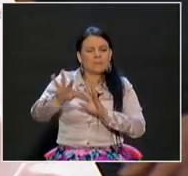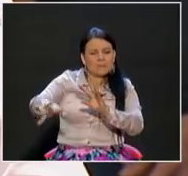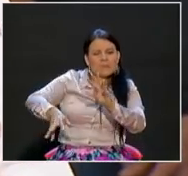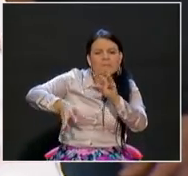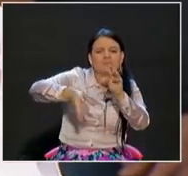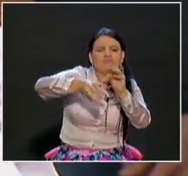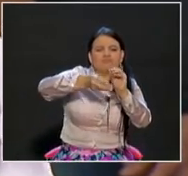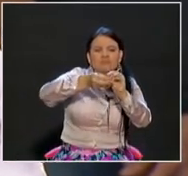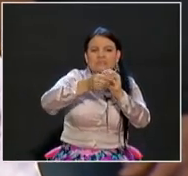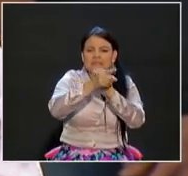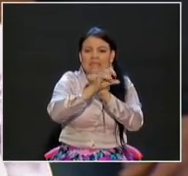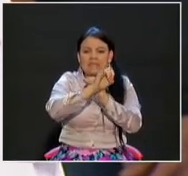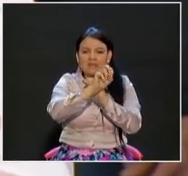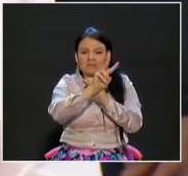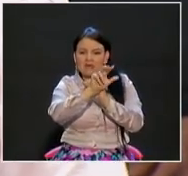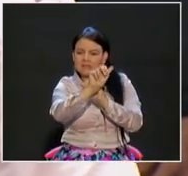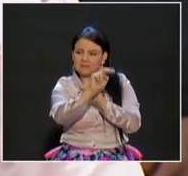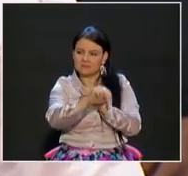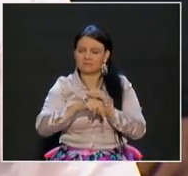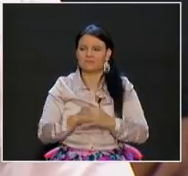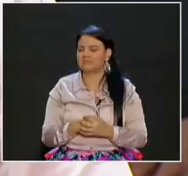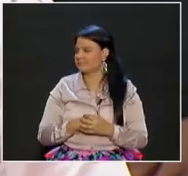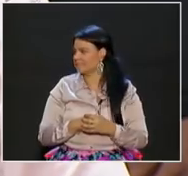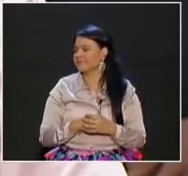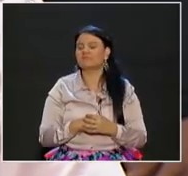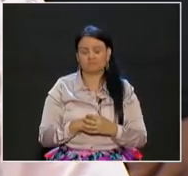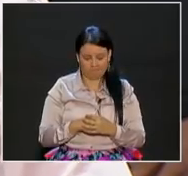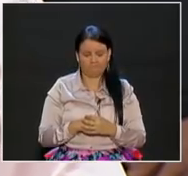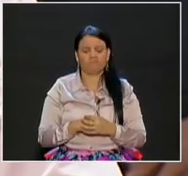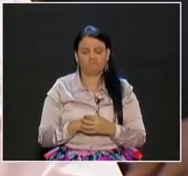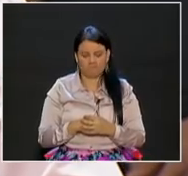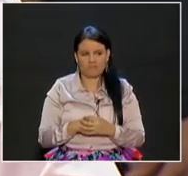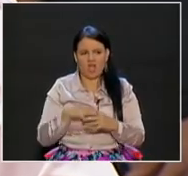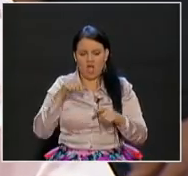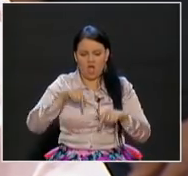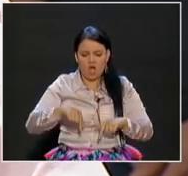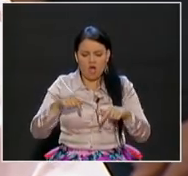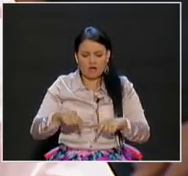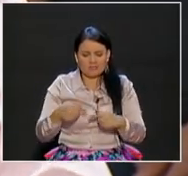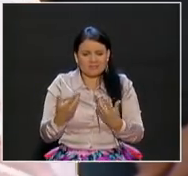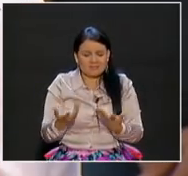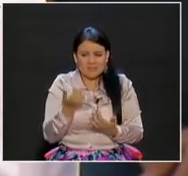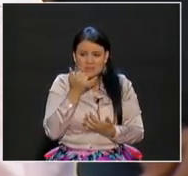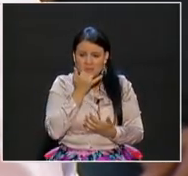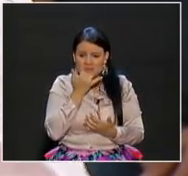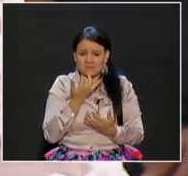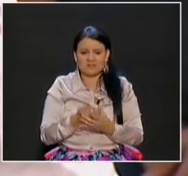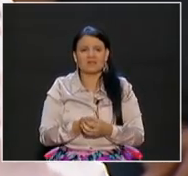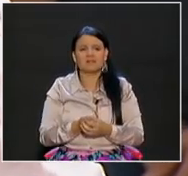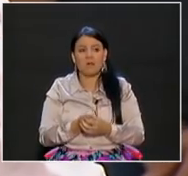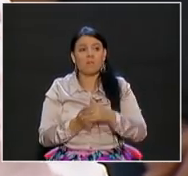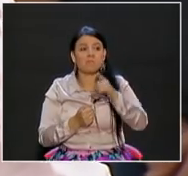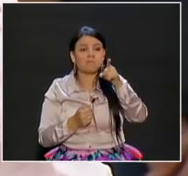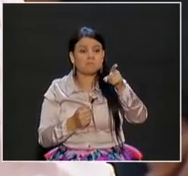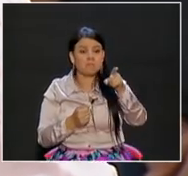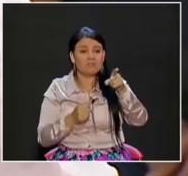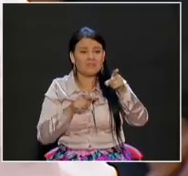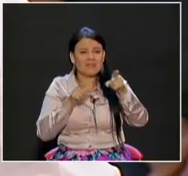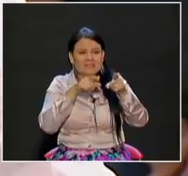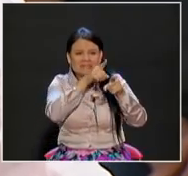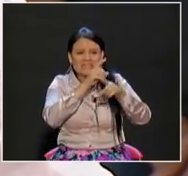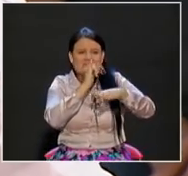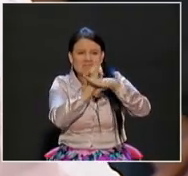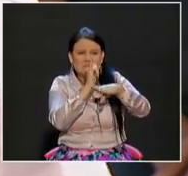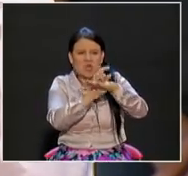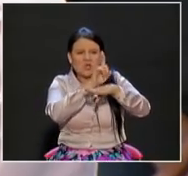dice iván mauricio hay que complementar le además que hoy la realidad es que la aseguradora ha determinado que lo